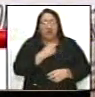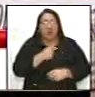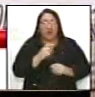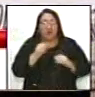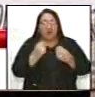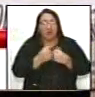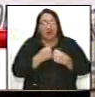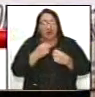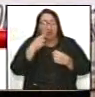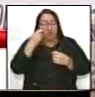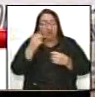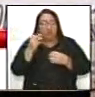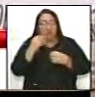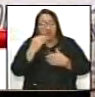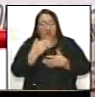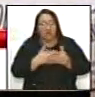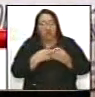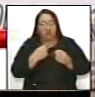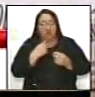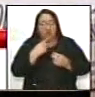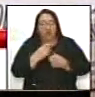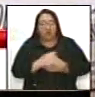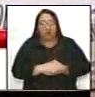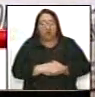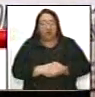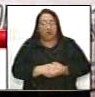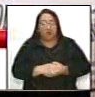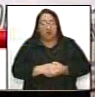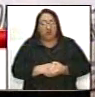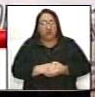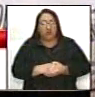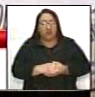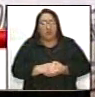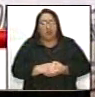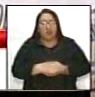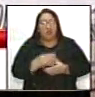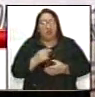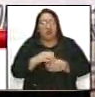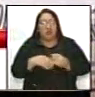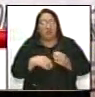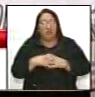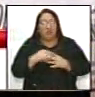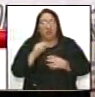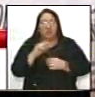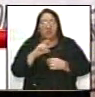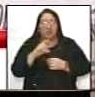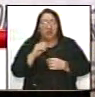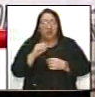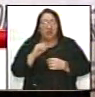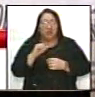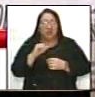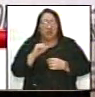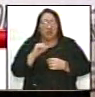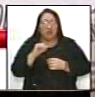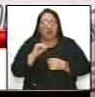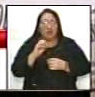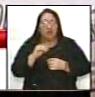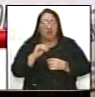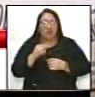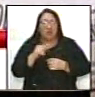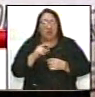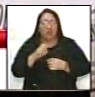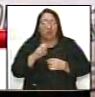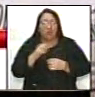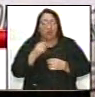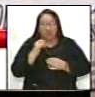informe detallado de cómo se encuentran estos aviones MIG, los Sukhoi, los Mirage,